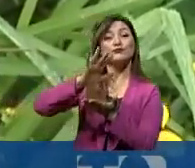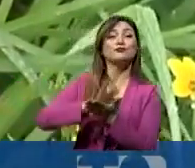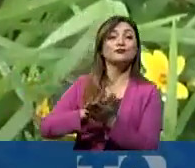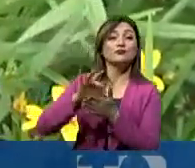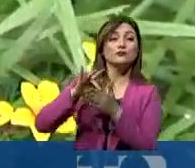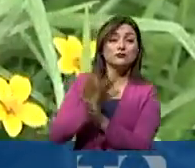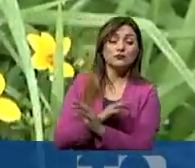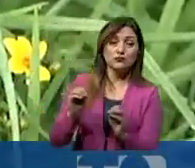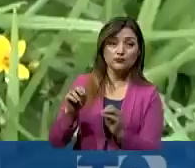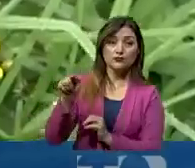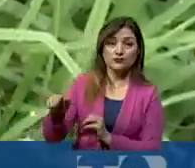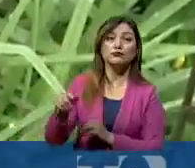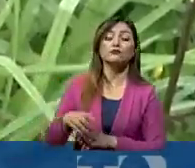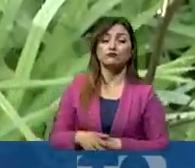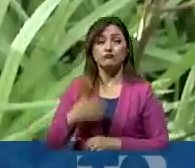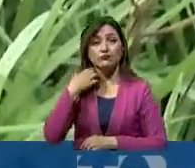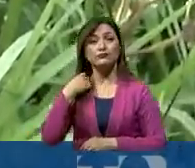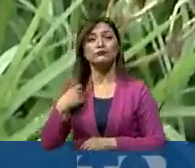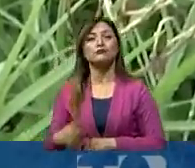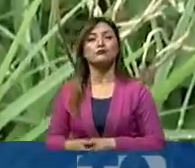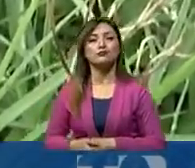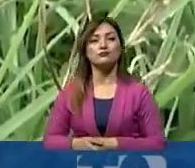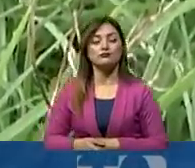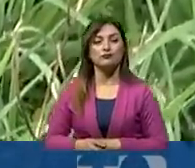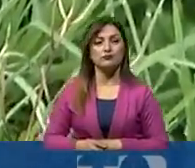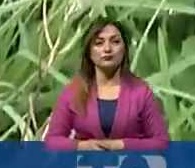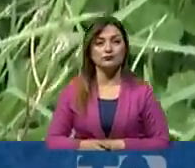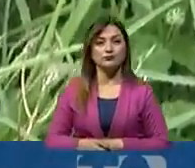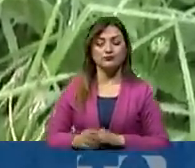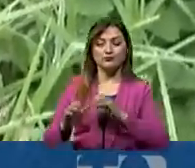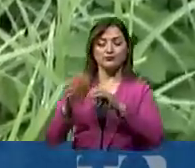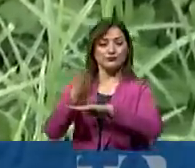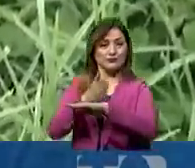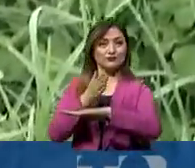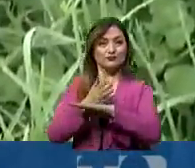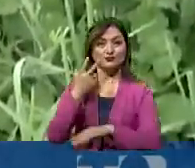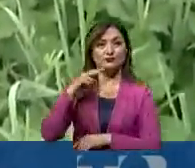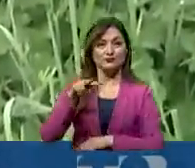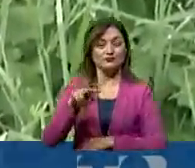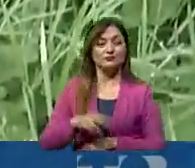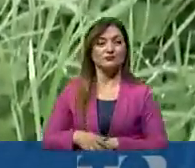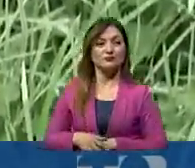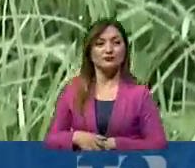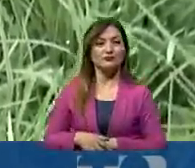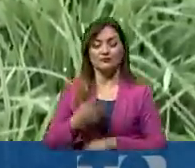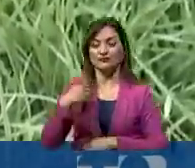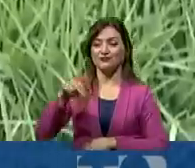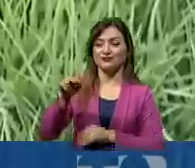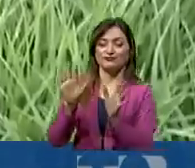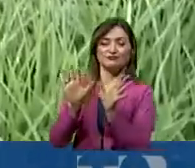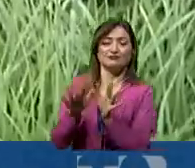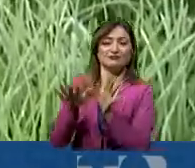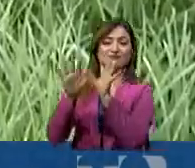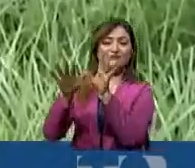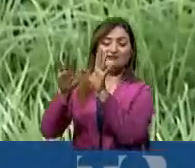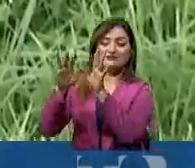en peligro de extinción que allí va a encontrar alojamiento. Mire que hace un momento mientras conversábamos y ahora mismo vemos un gavilán posado en uno de los árboles